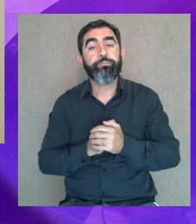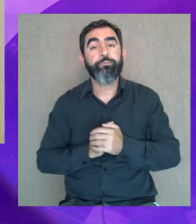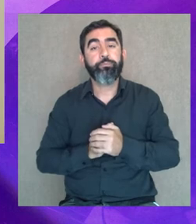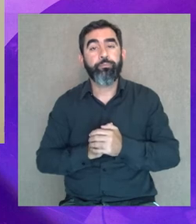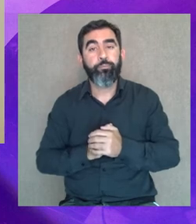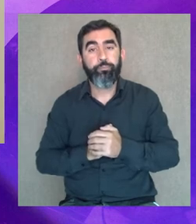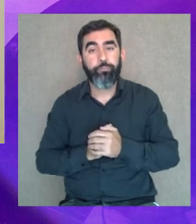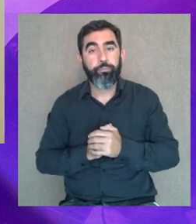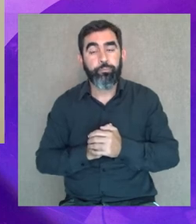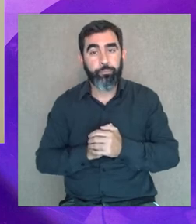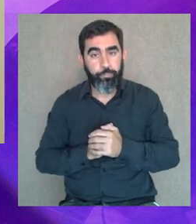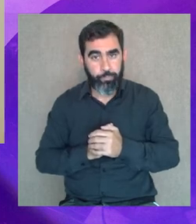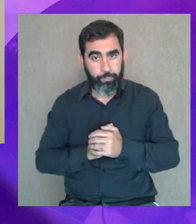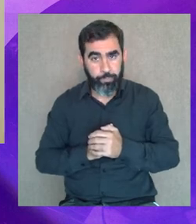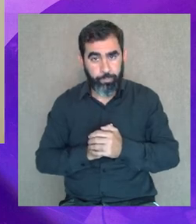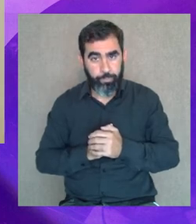muchas veces